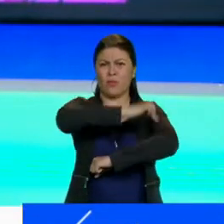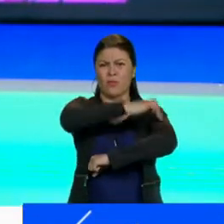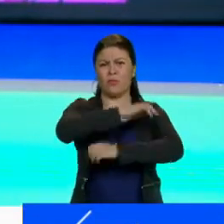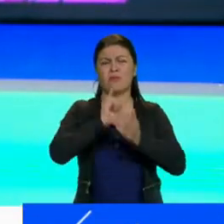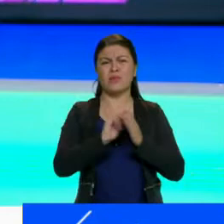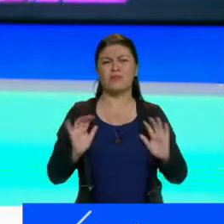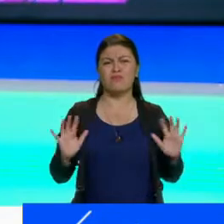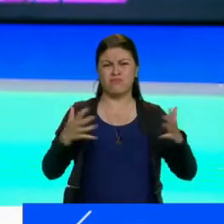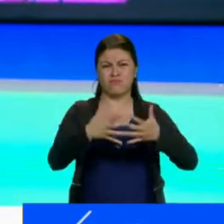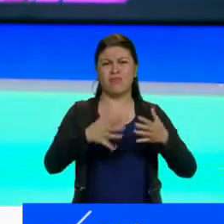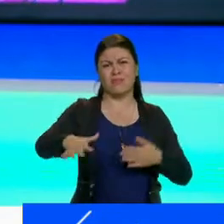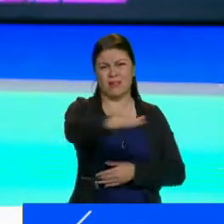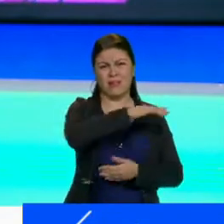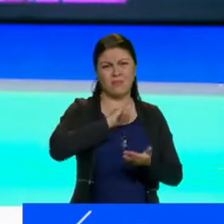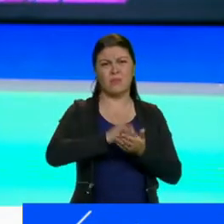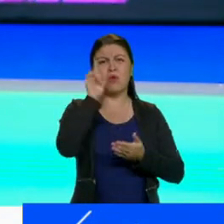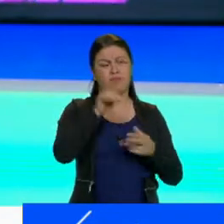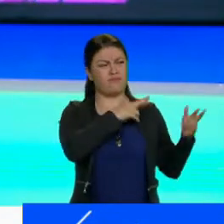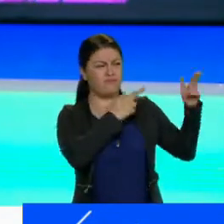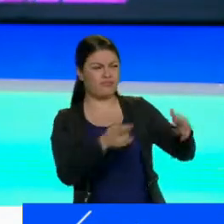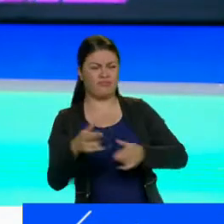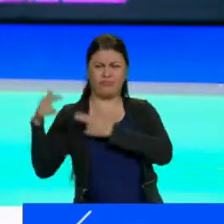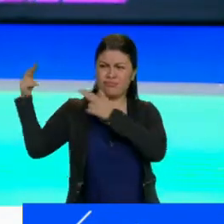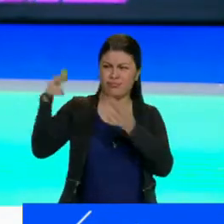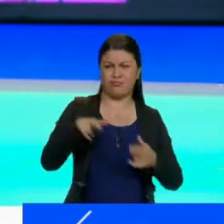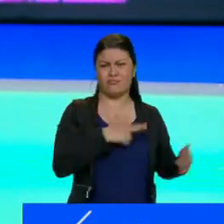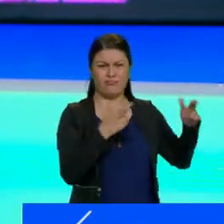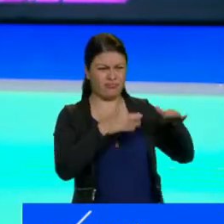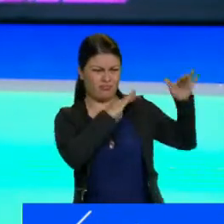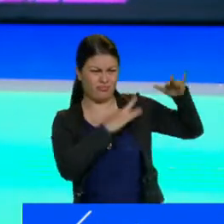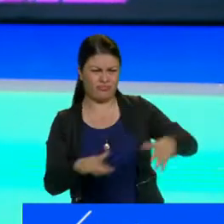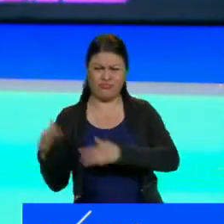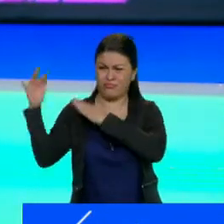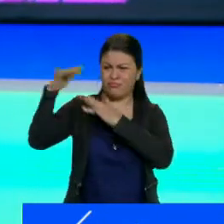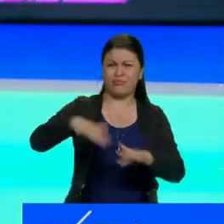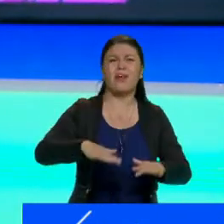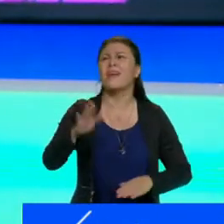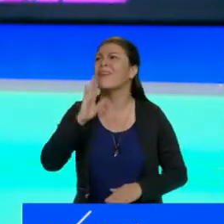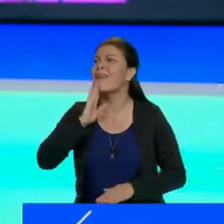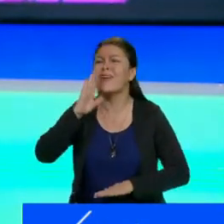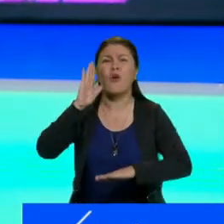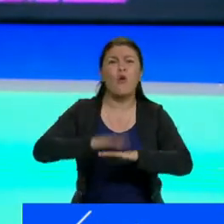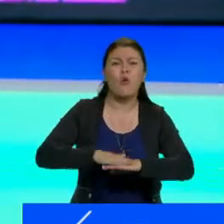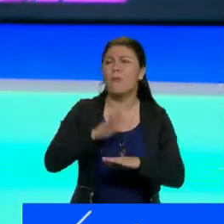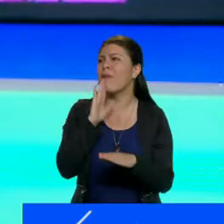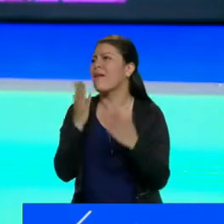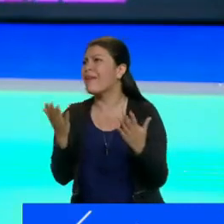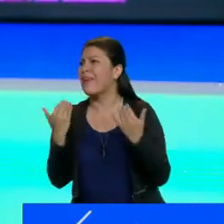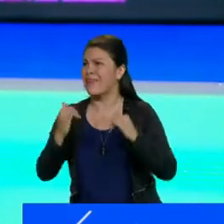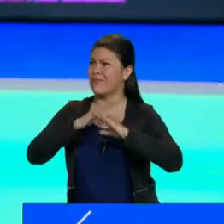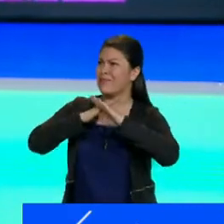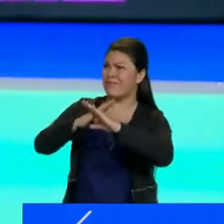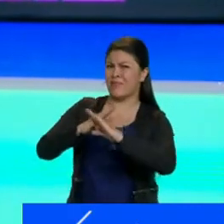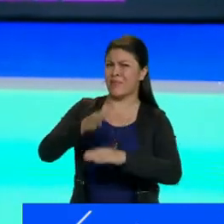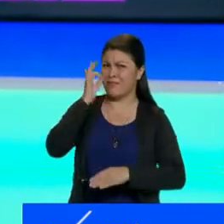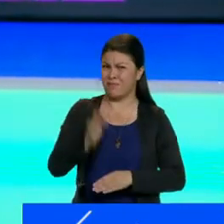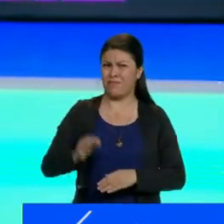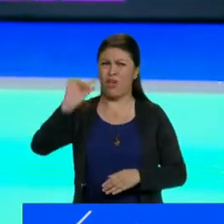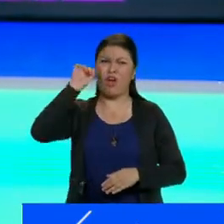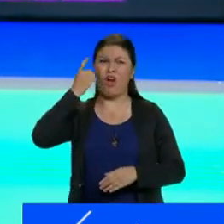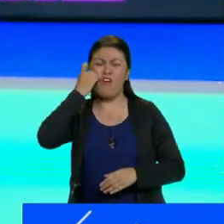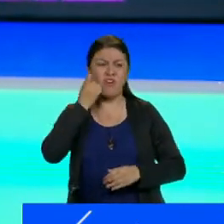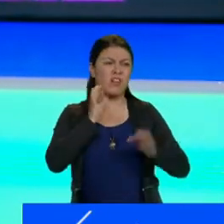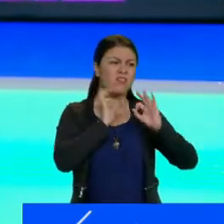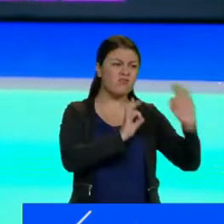país se pregunta, ¿esto fue culpa de quién? ¿Esto se pudo evitar? ¿Está haciendo bien o no las cosas Colombia en materia